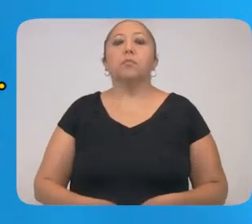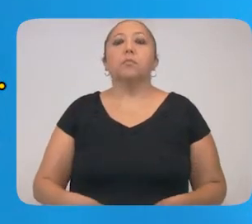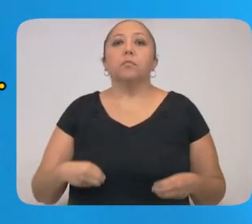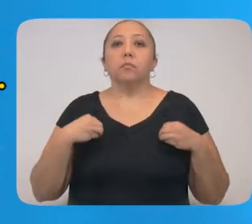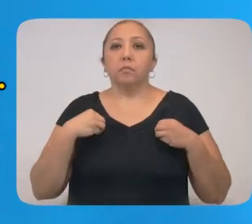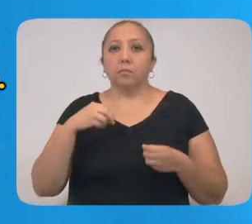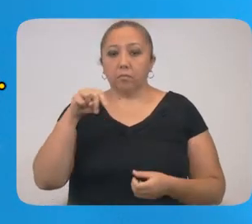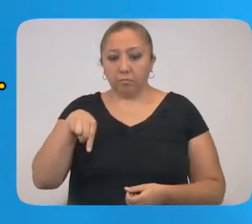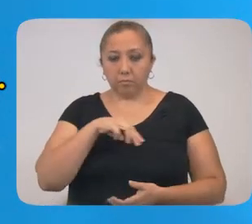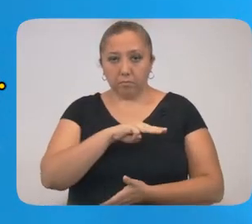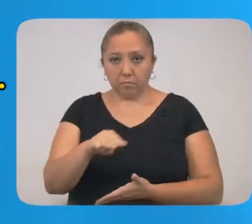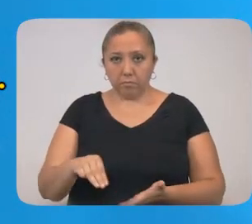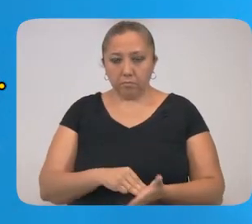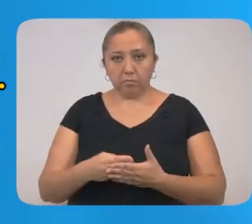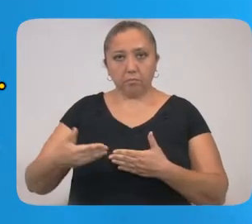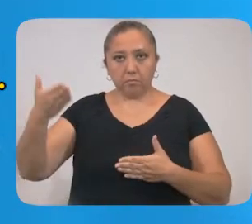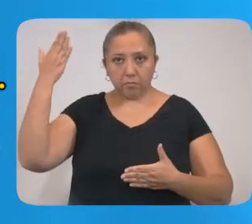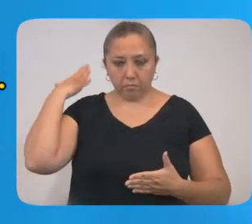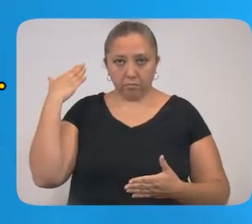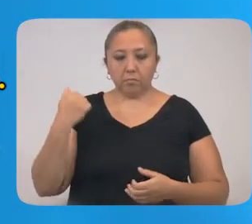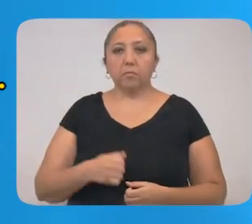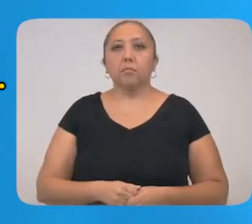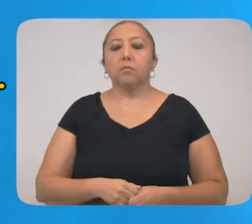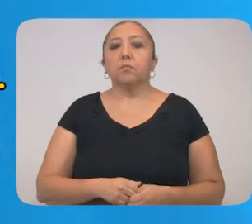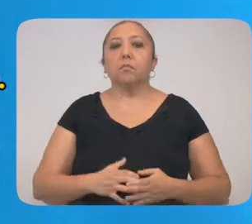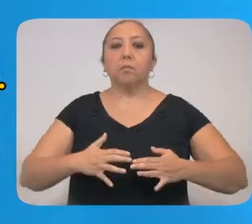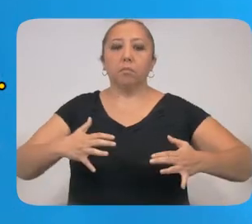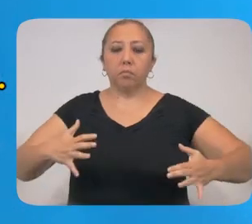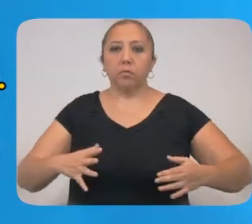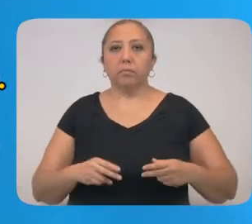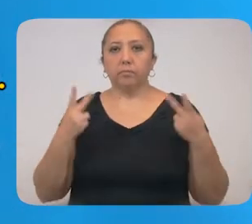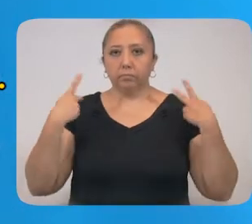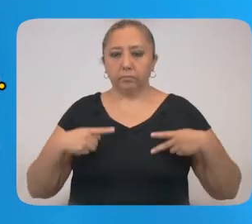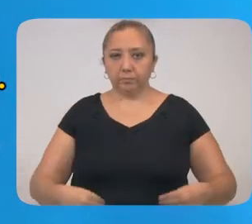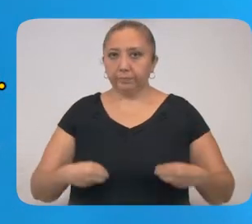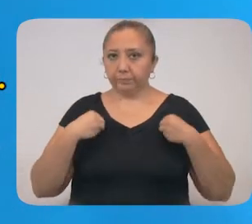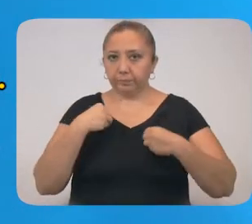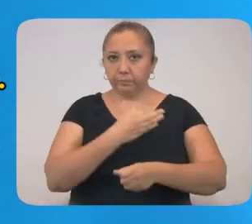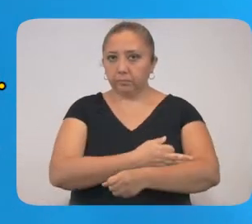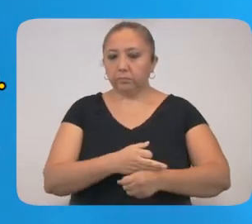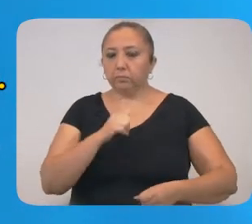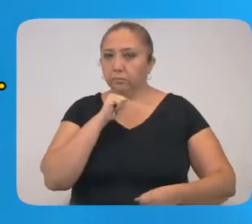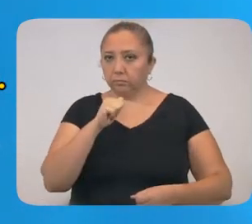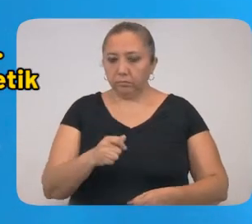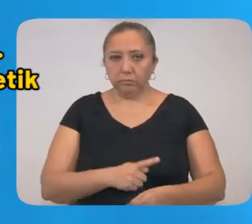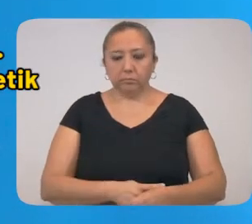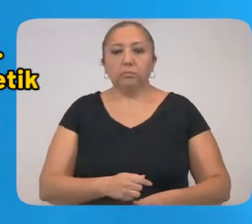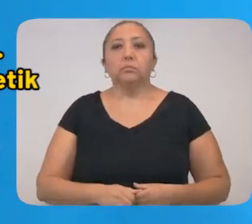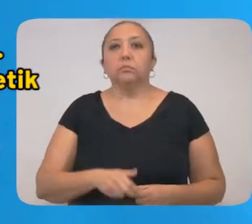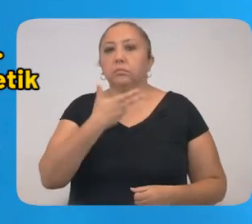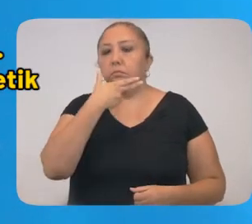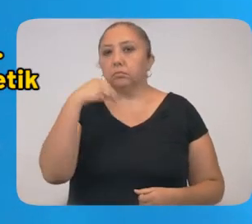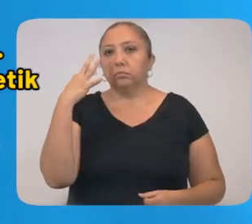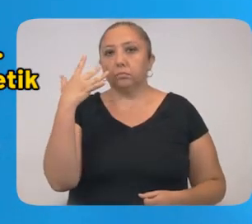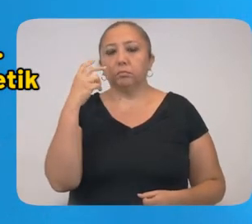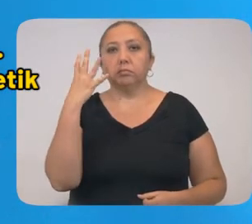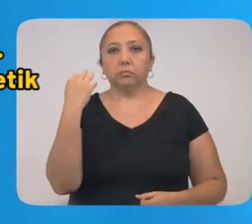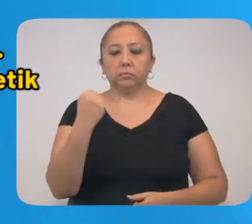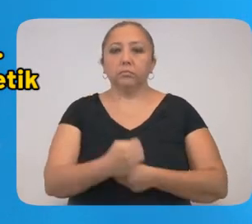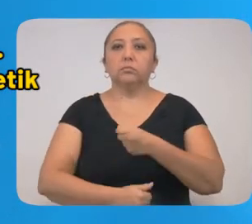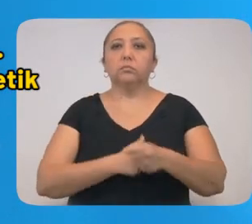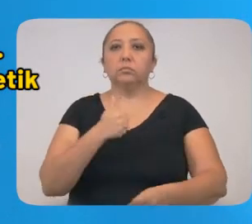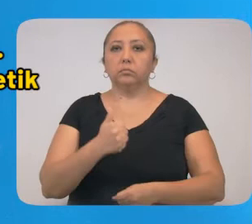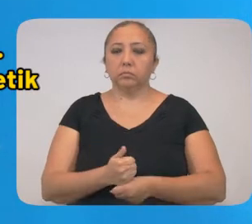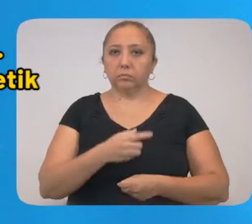y residente de Mérida, con antecedente médico de obesidad. Sus contactos no reportan síntomas. Hombre de 59